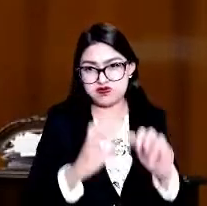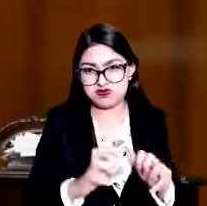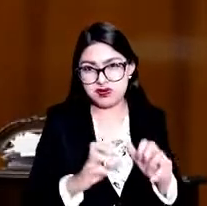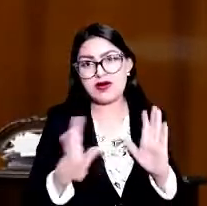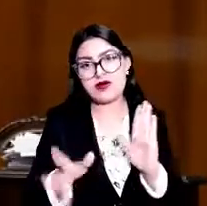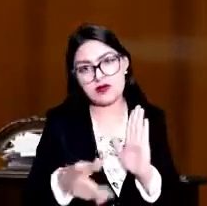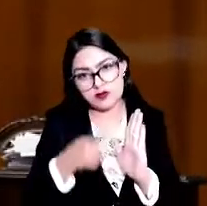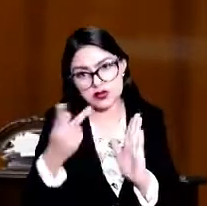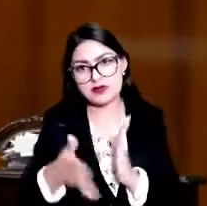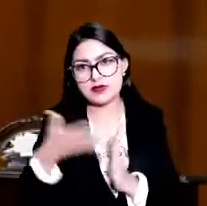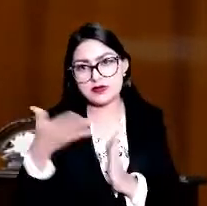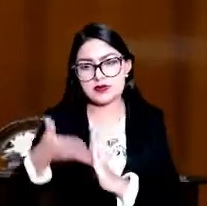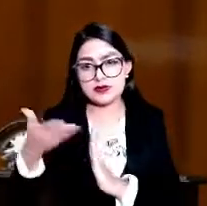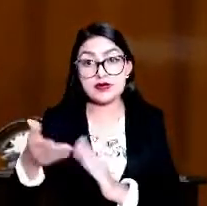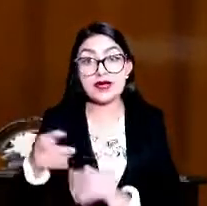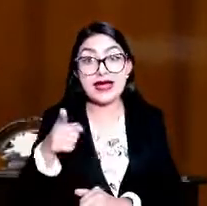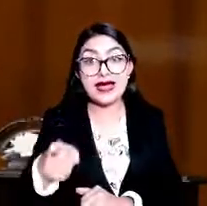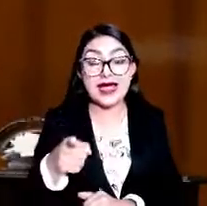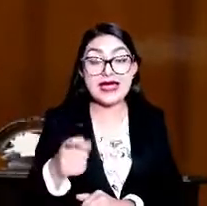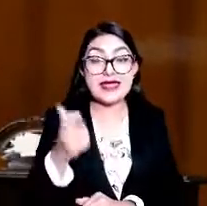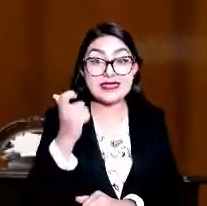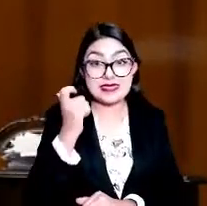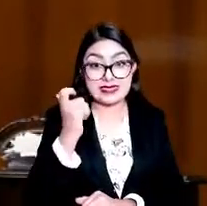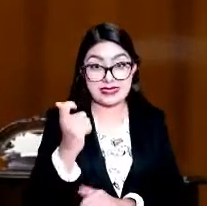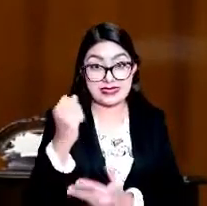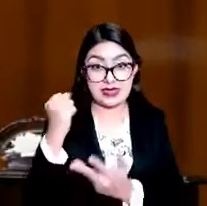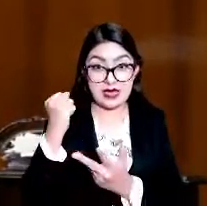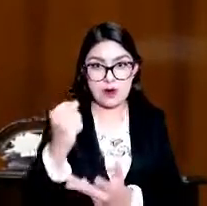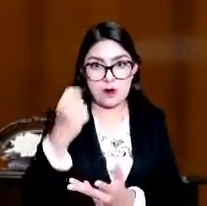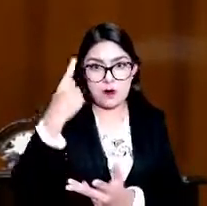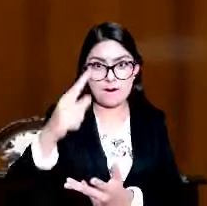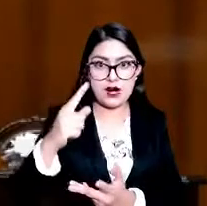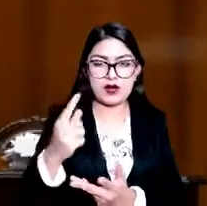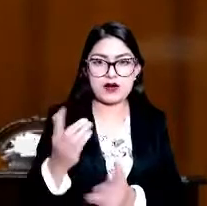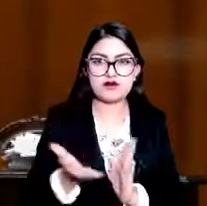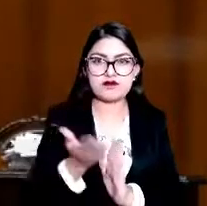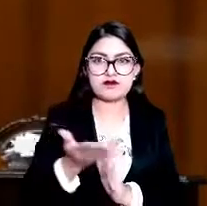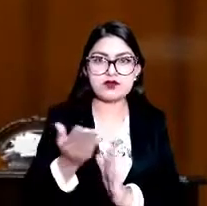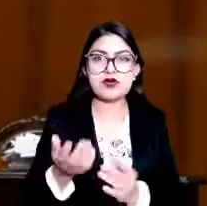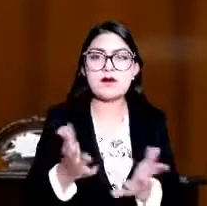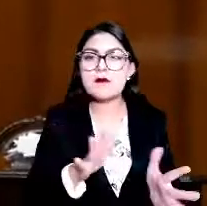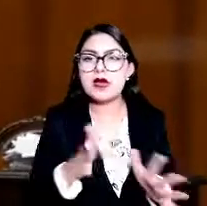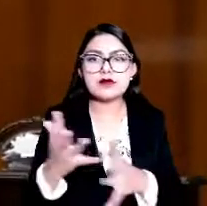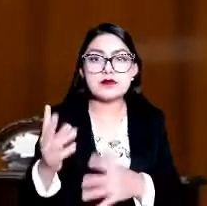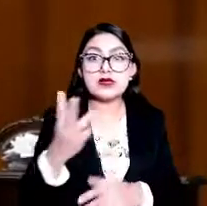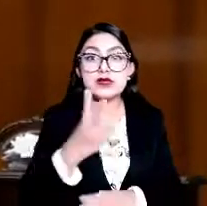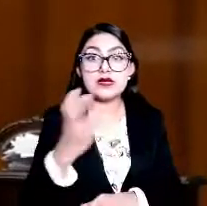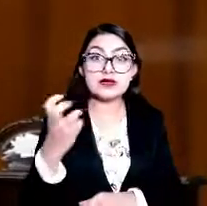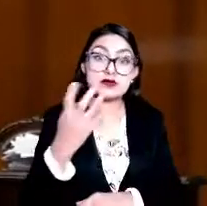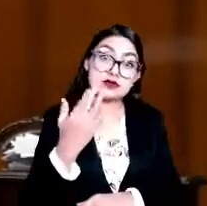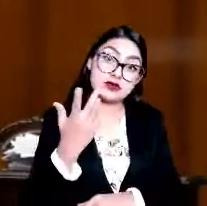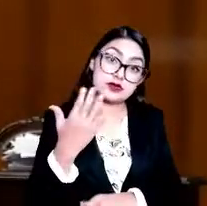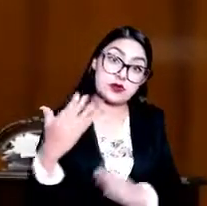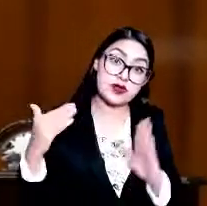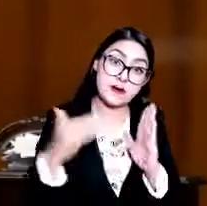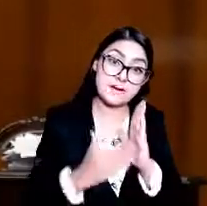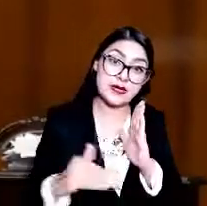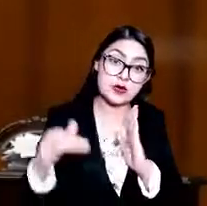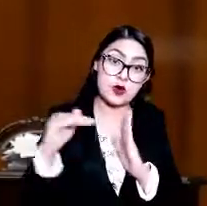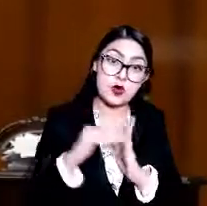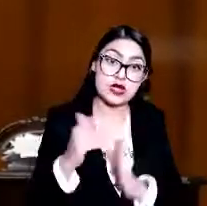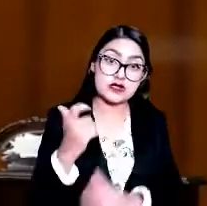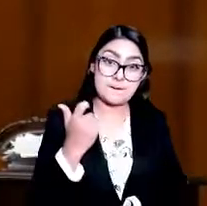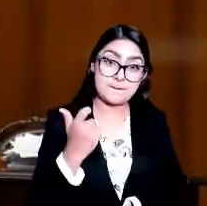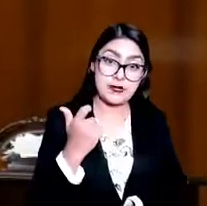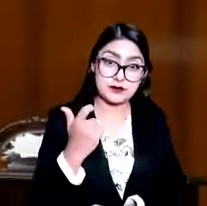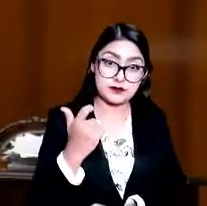para realizar dichas acciones se podría elevar a más de 350 millones de pesos,